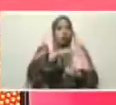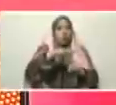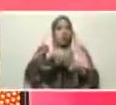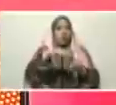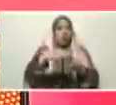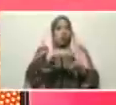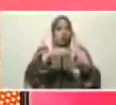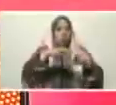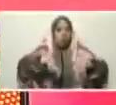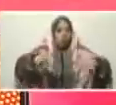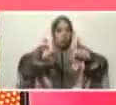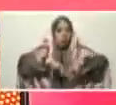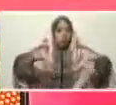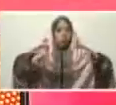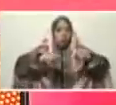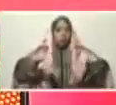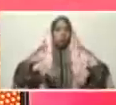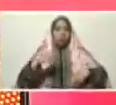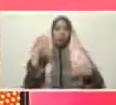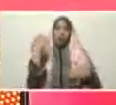son un chiste malo